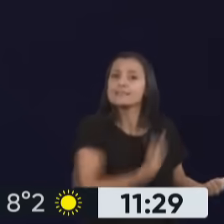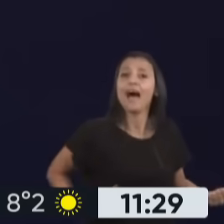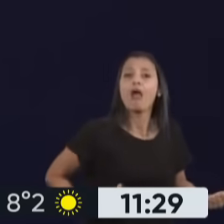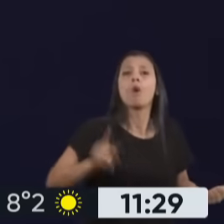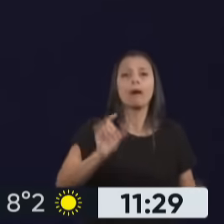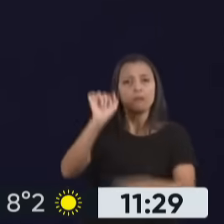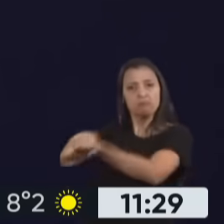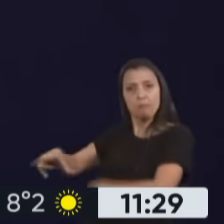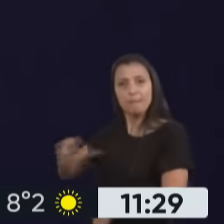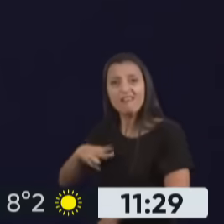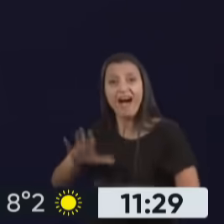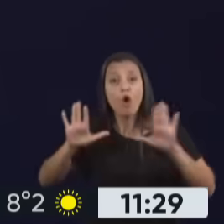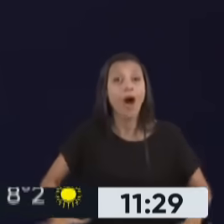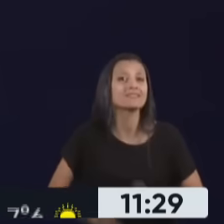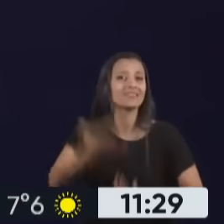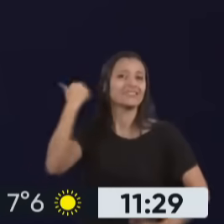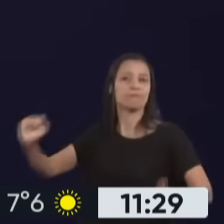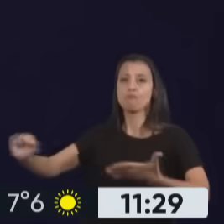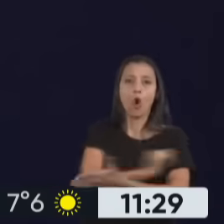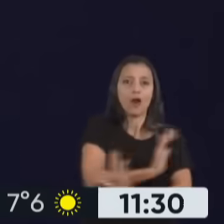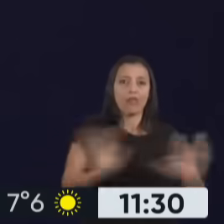privado es cosa del pasado.